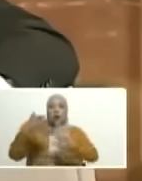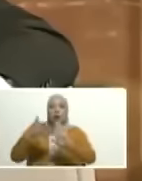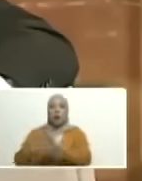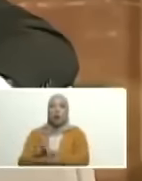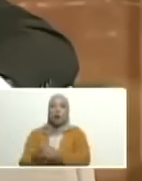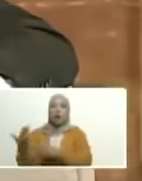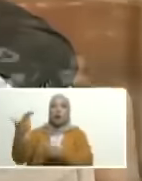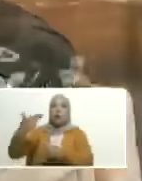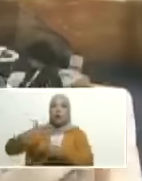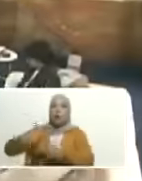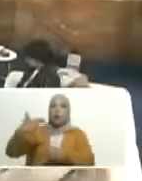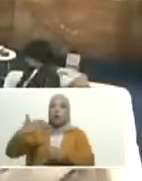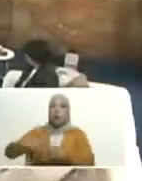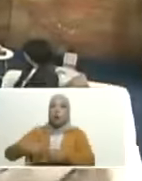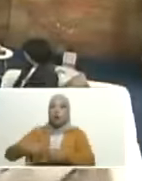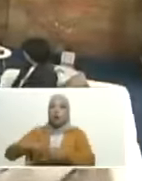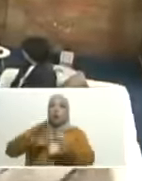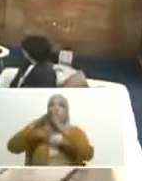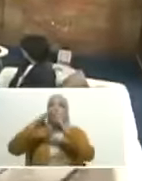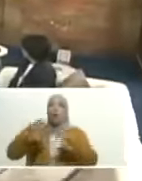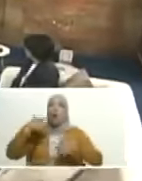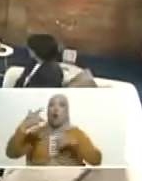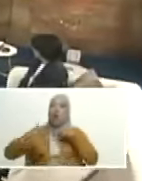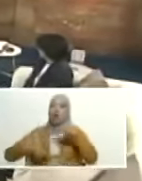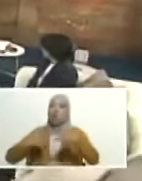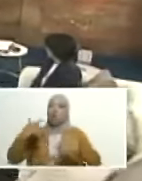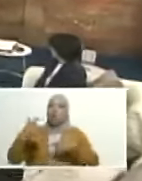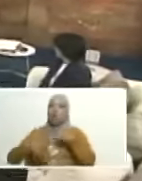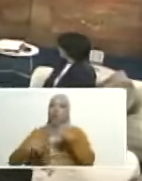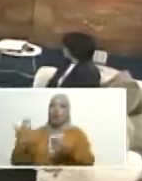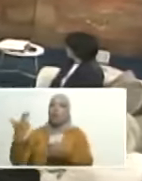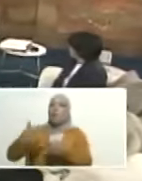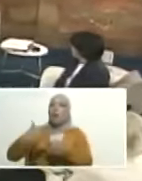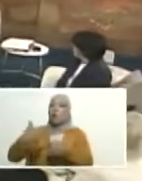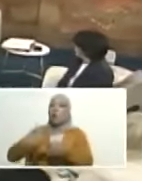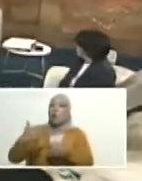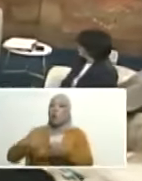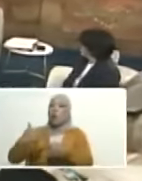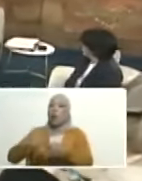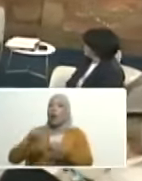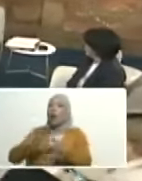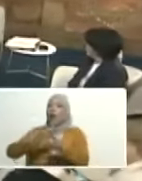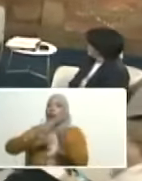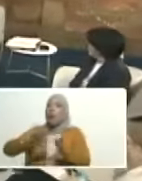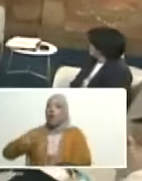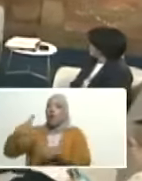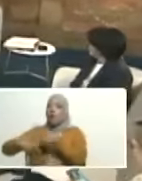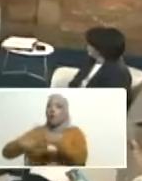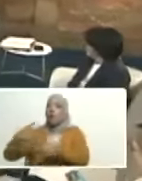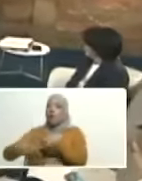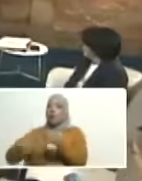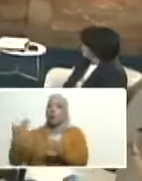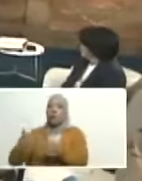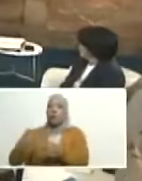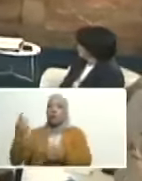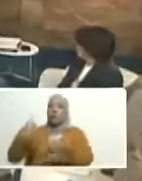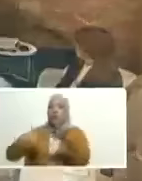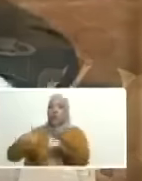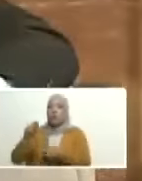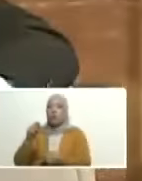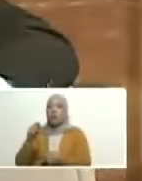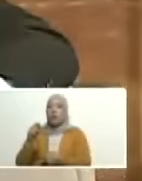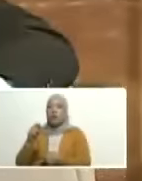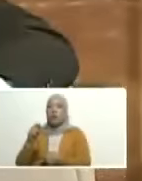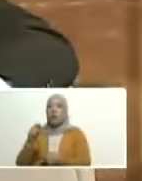para todas las actividades de petróleo de Venezuela para la producción de petróleo y la venta de